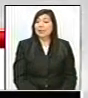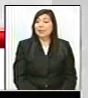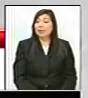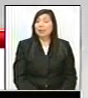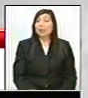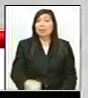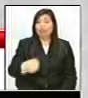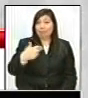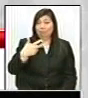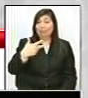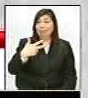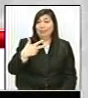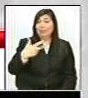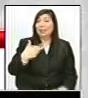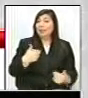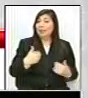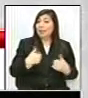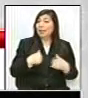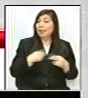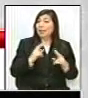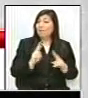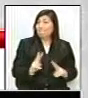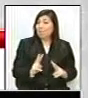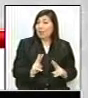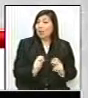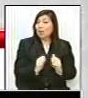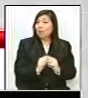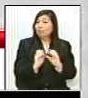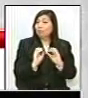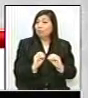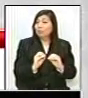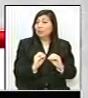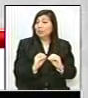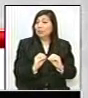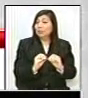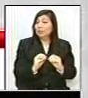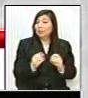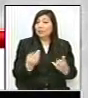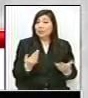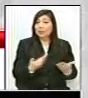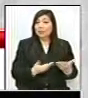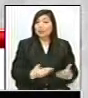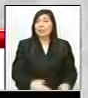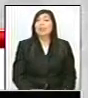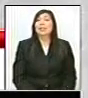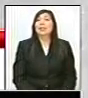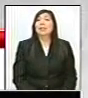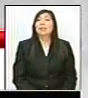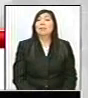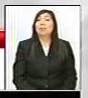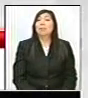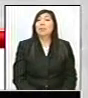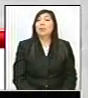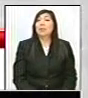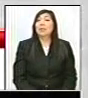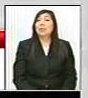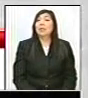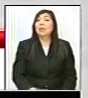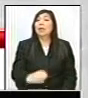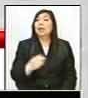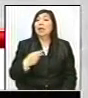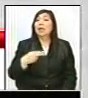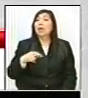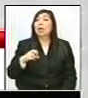Son tres los hechos que tienen que ver con nombramientos y con ratificaciones: el caso del señor Juan